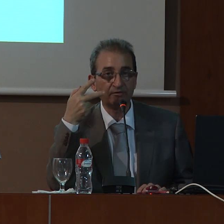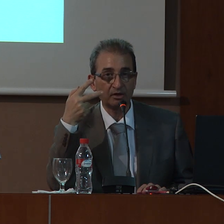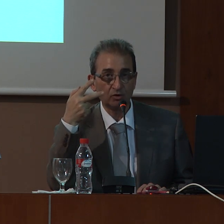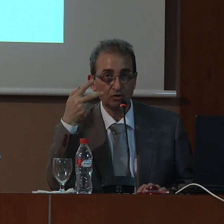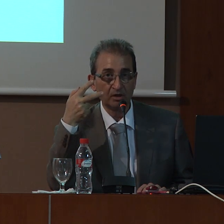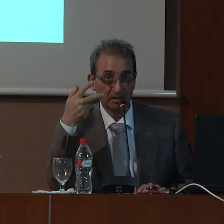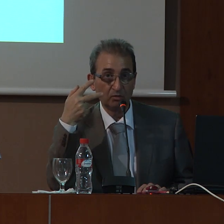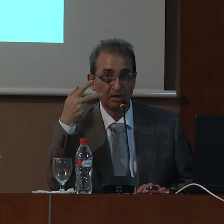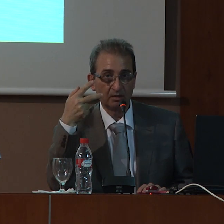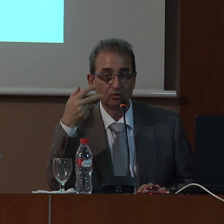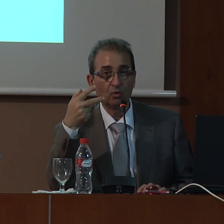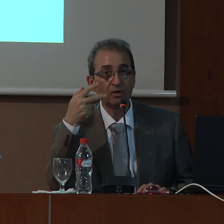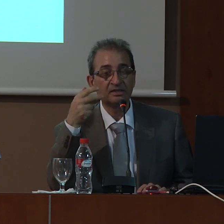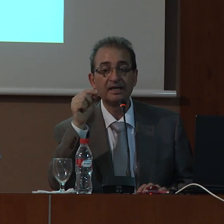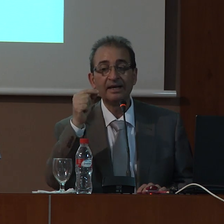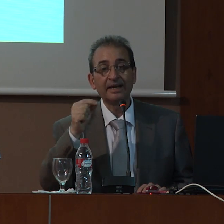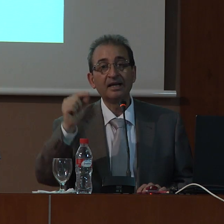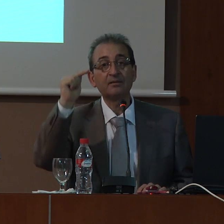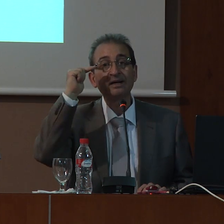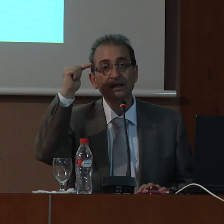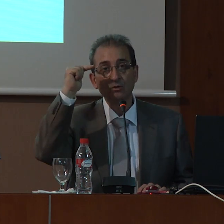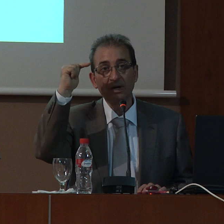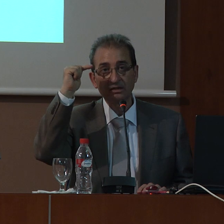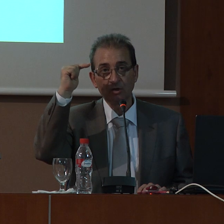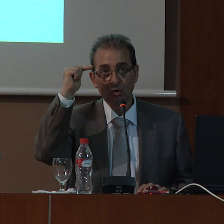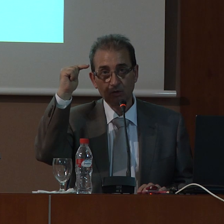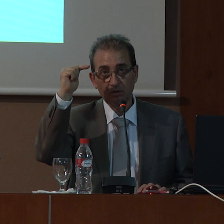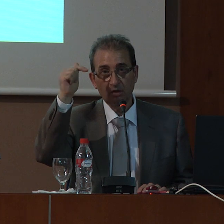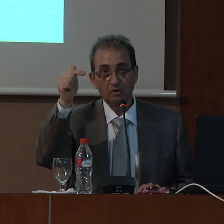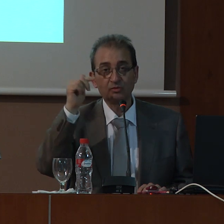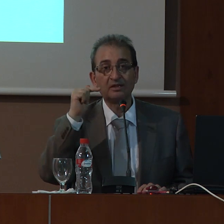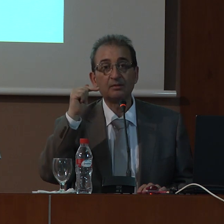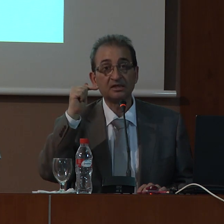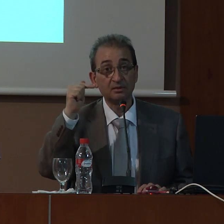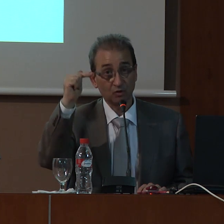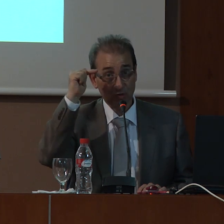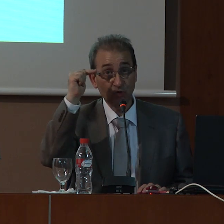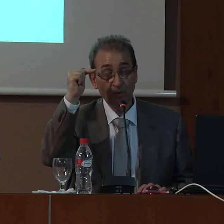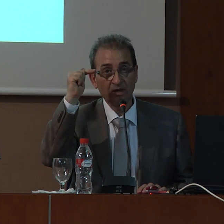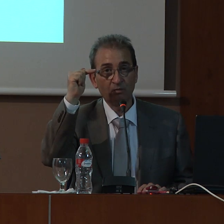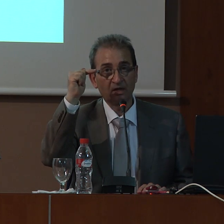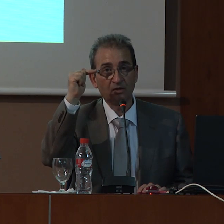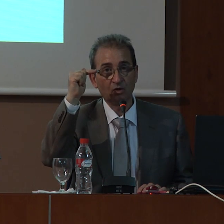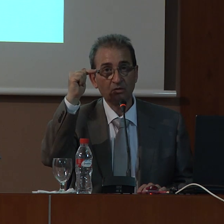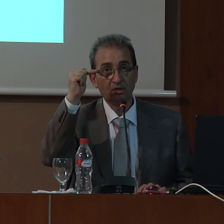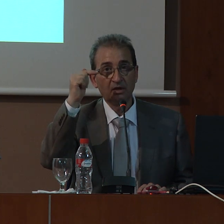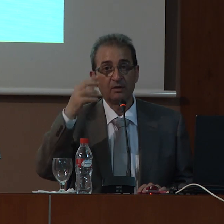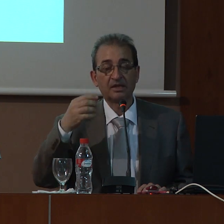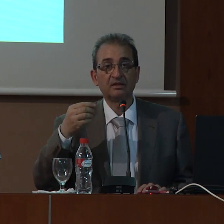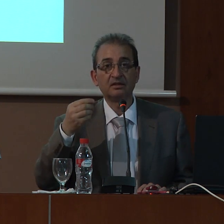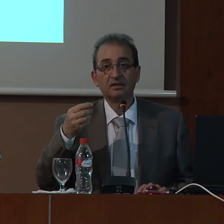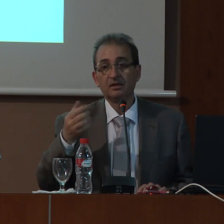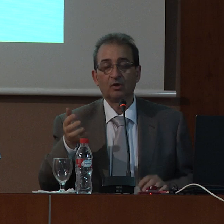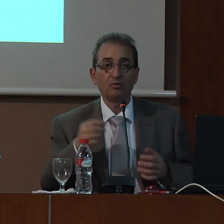dos efectos que utilizamos. Uno es, elevan el umbral del dolor. Los antidepresivos suben el umbral de dolor.